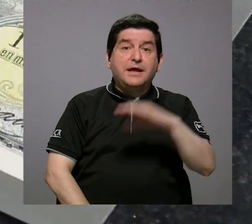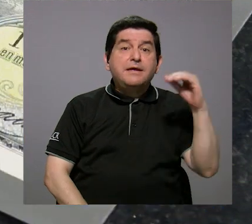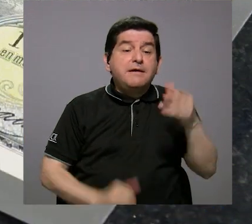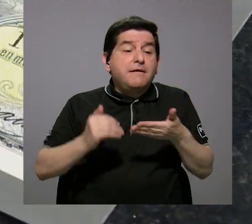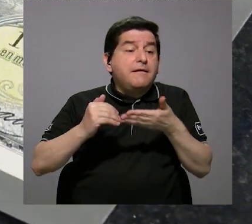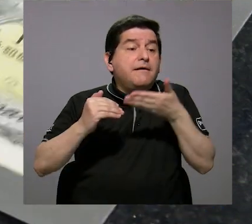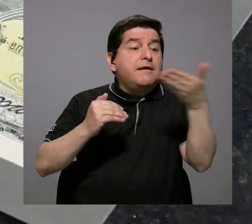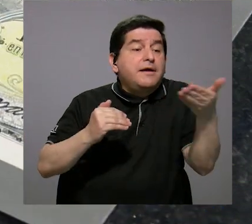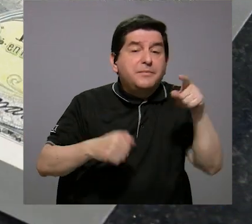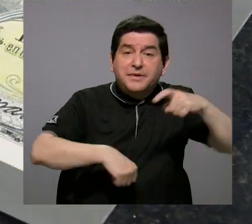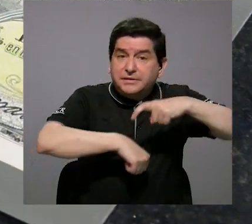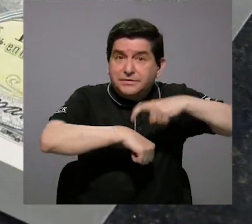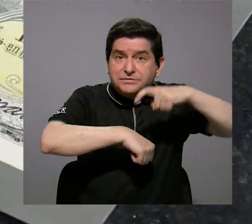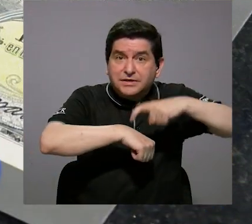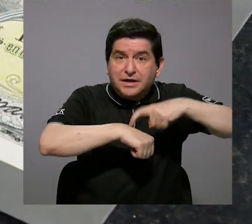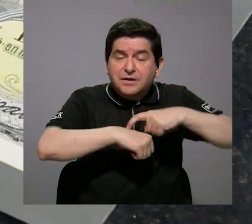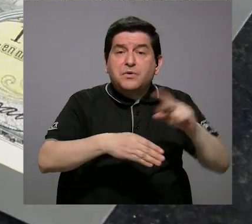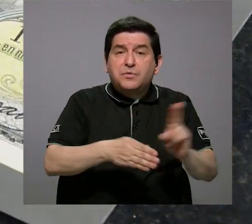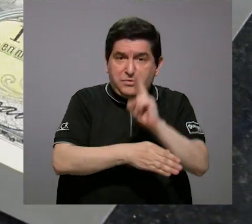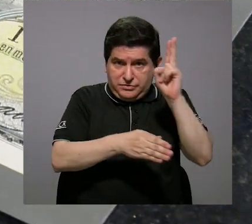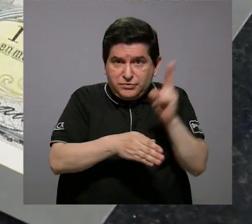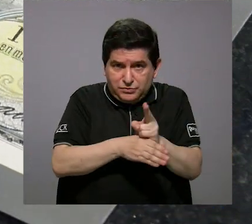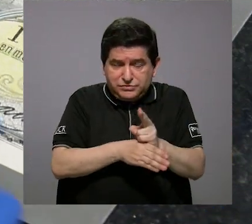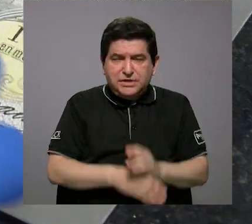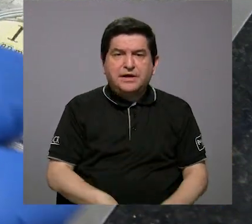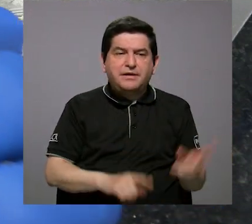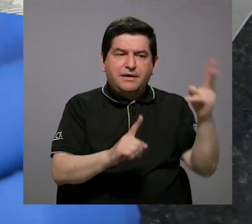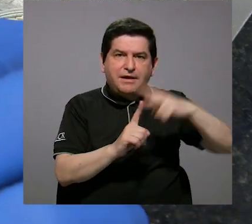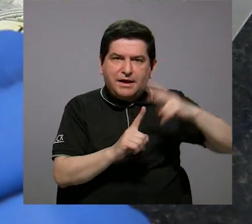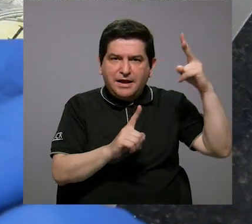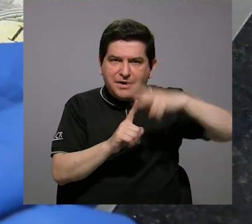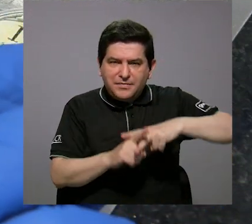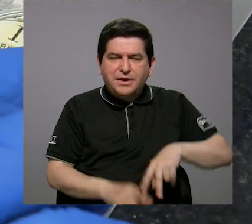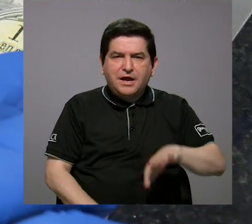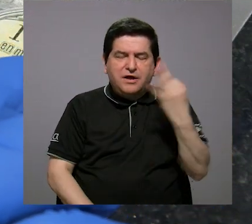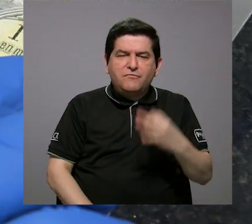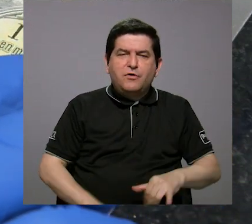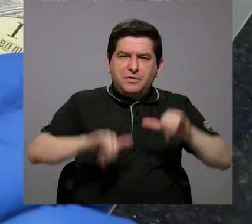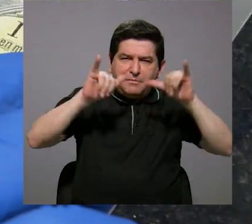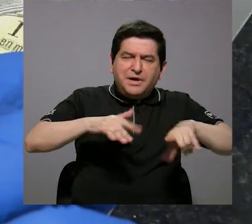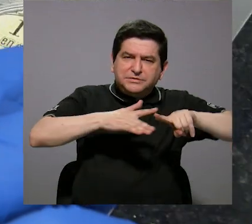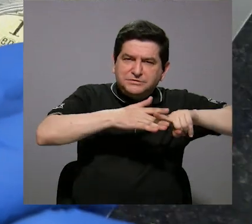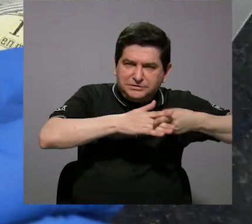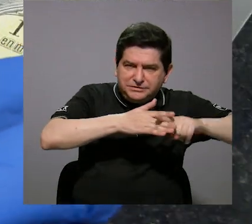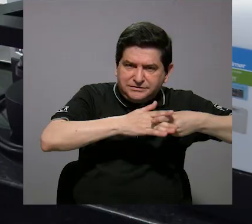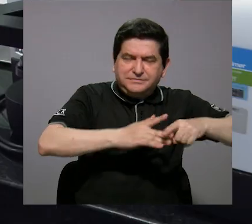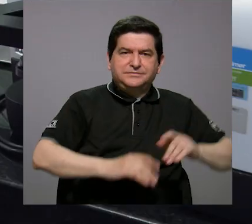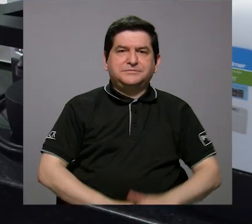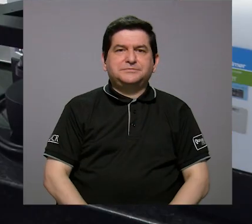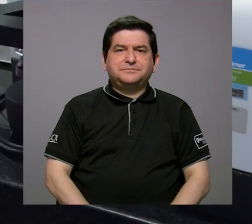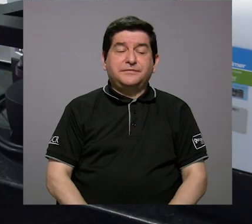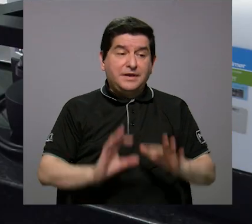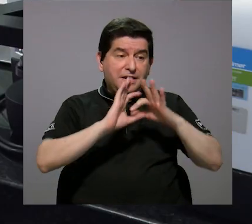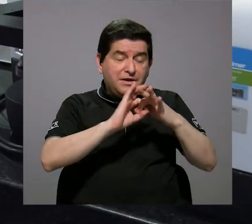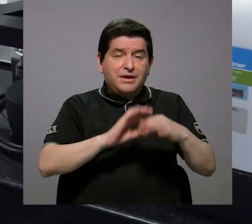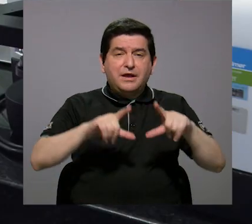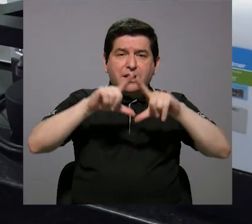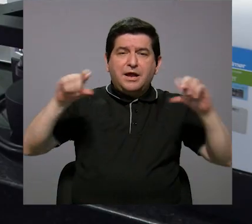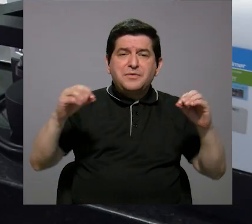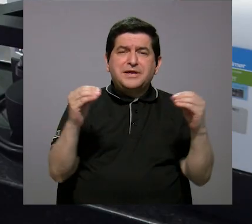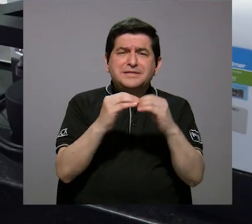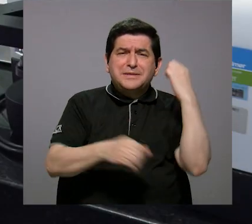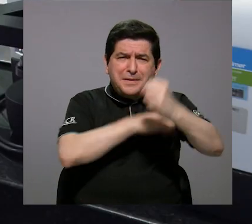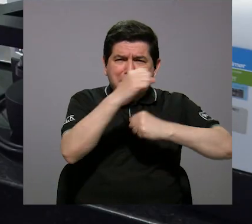básicamente, y los elementos con que fueron elaborados para poder aplicar medidas de conservación y de restauración. Y con respecto al billete